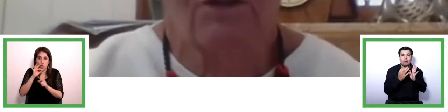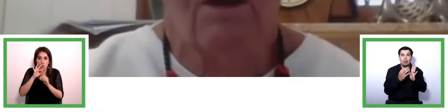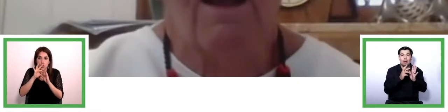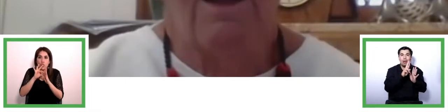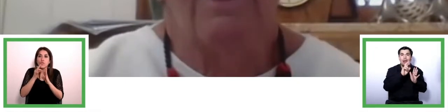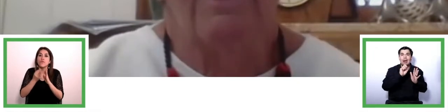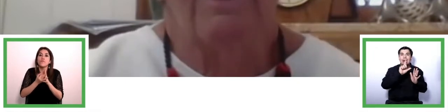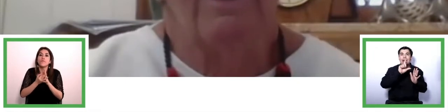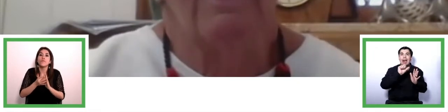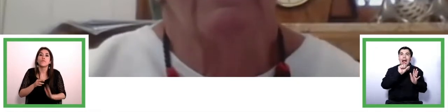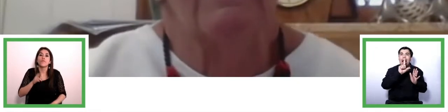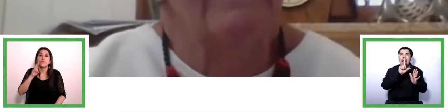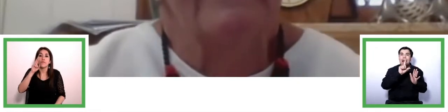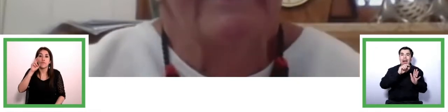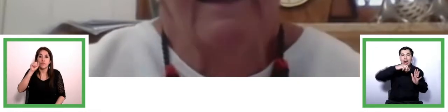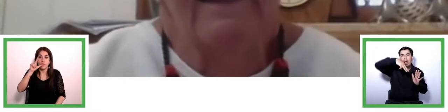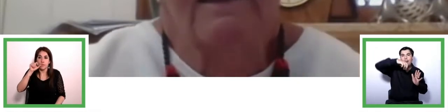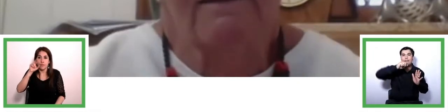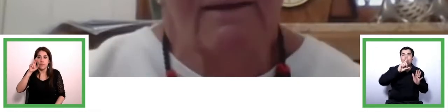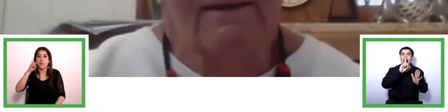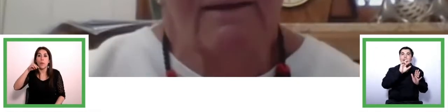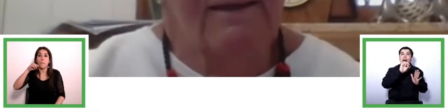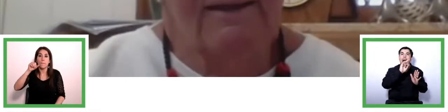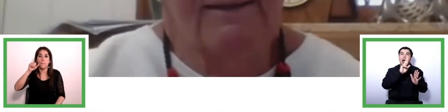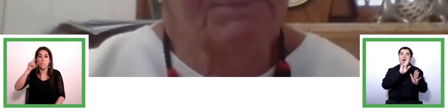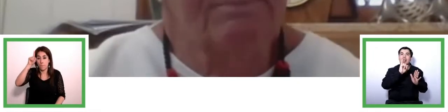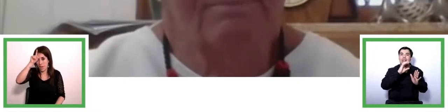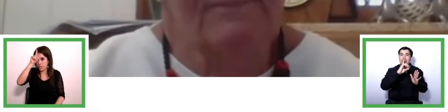ayudado a alquilar